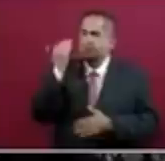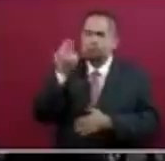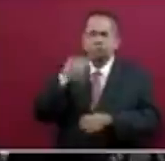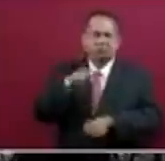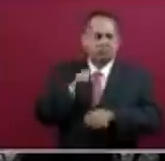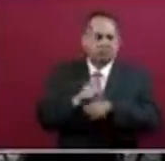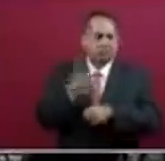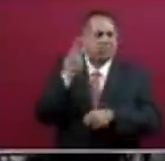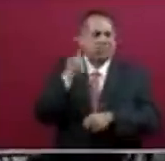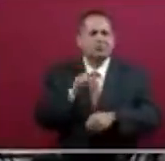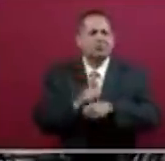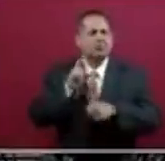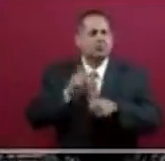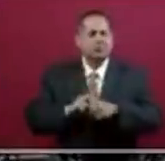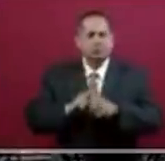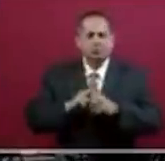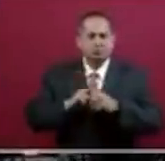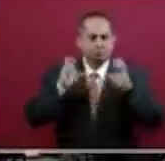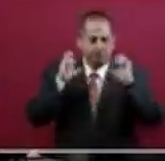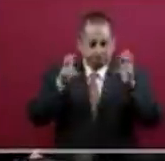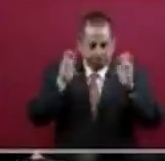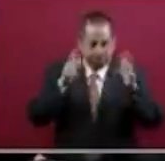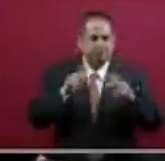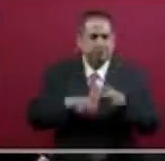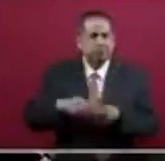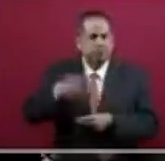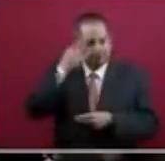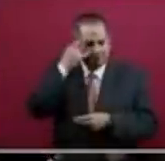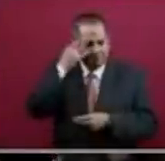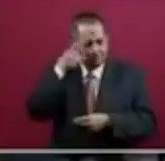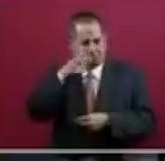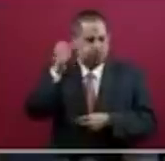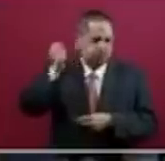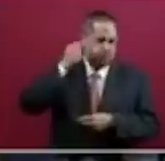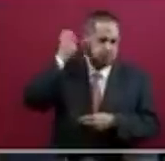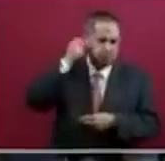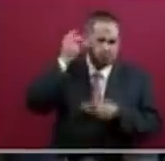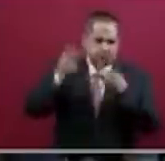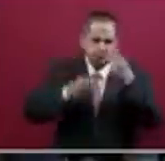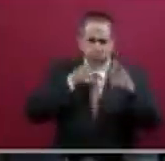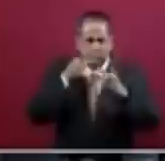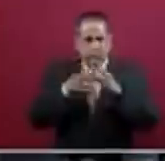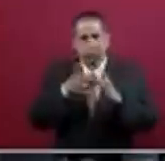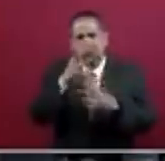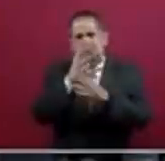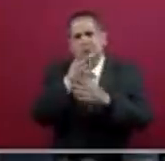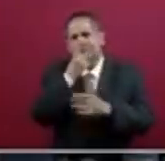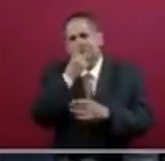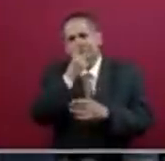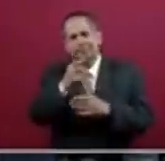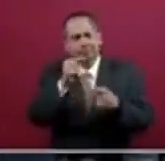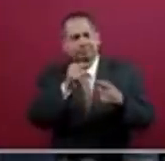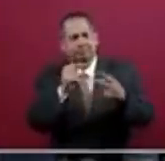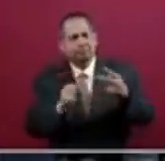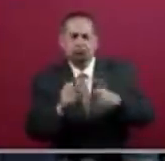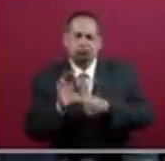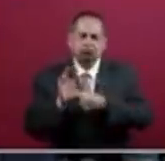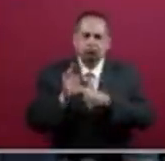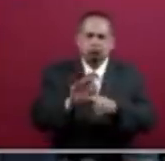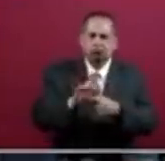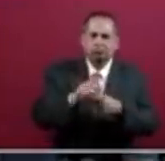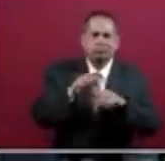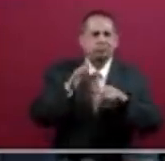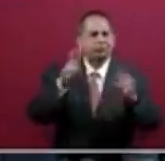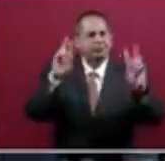fue Chiapas y Campeche, en los discursos menciona, en el contexto de la presentación de las tandas